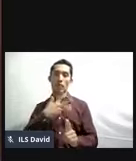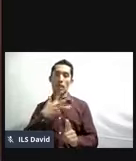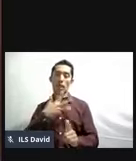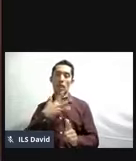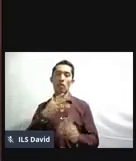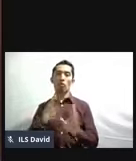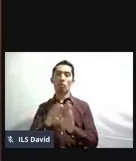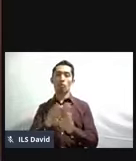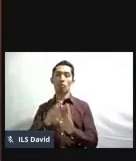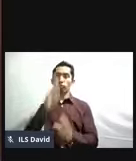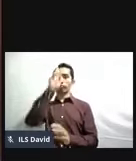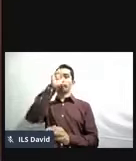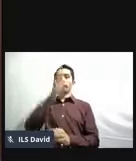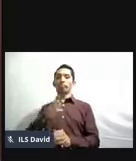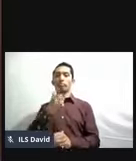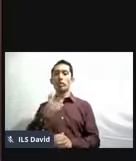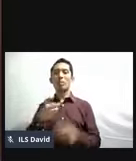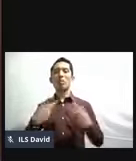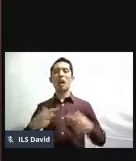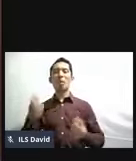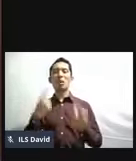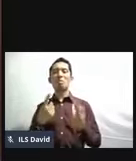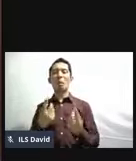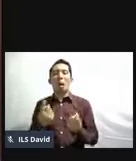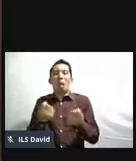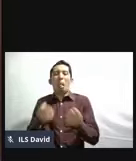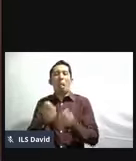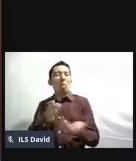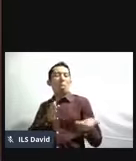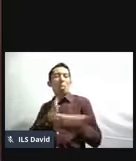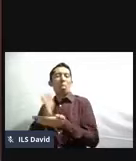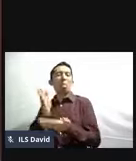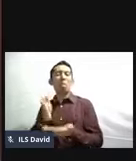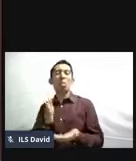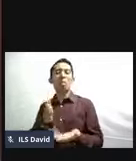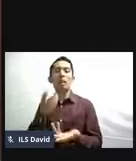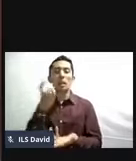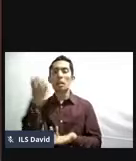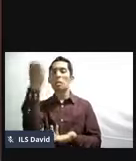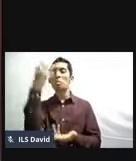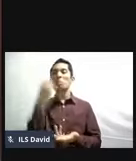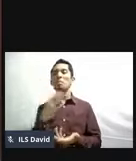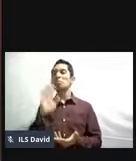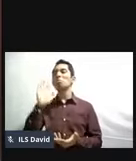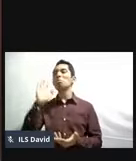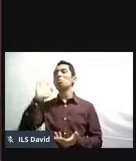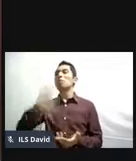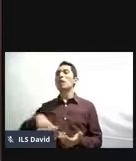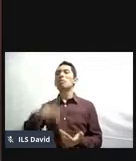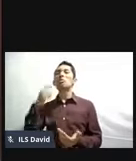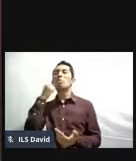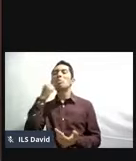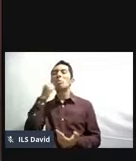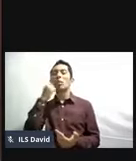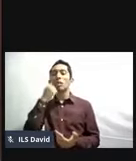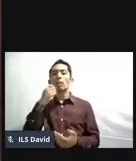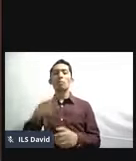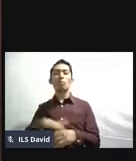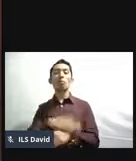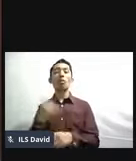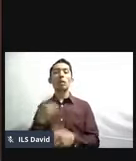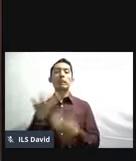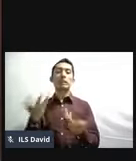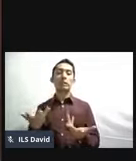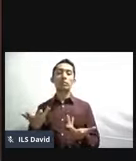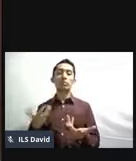esas limitaciones o esos limitantes? Bueno, pues porque ha considerado que la obligación y la